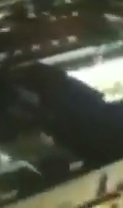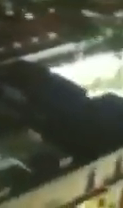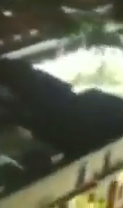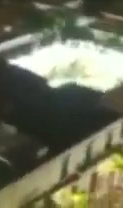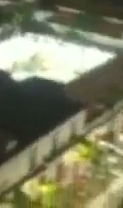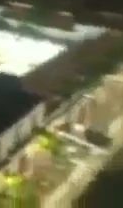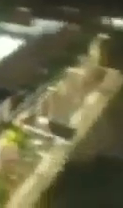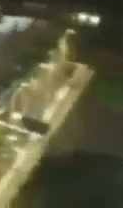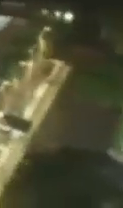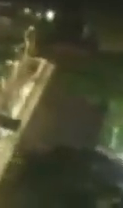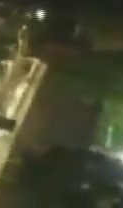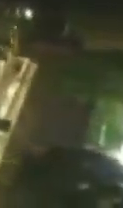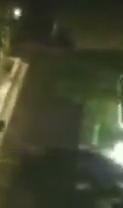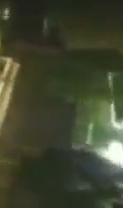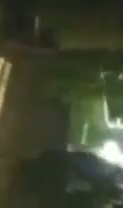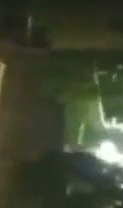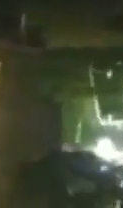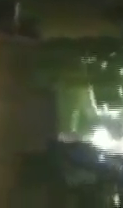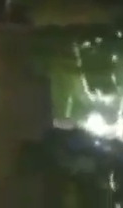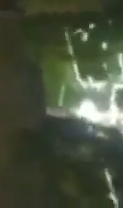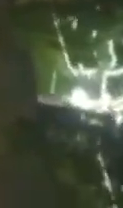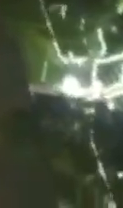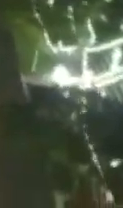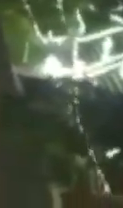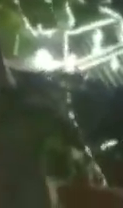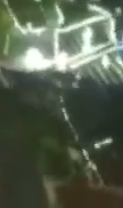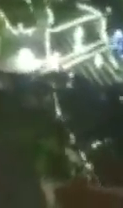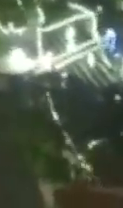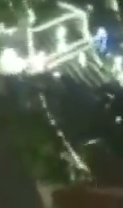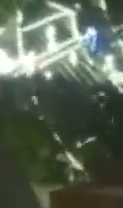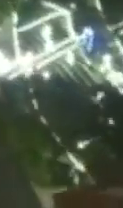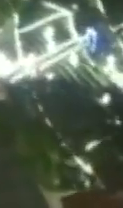este encuentro. Es la información que nosotros podemos compartir con